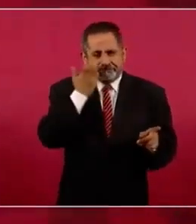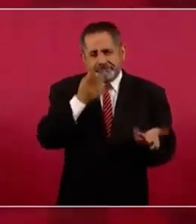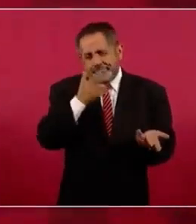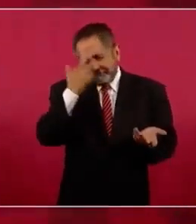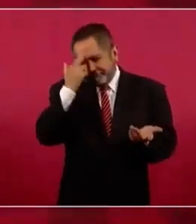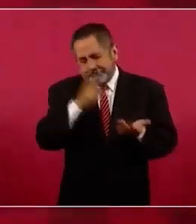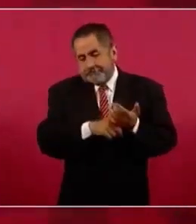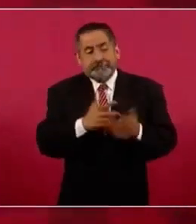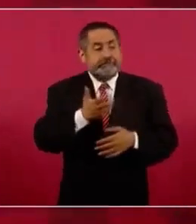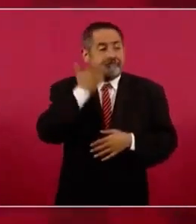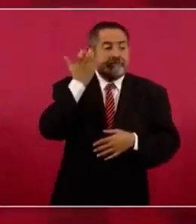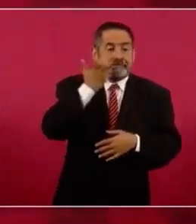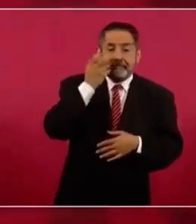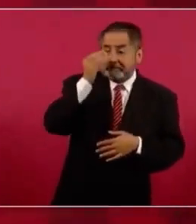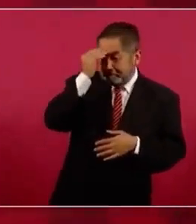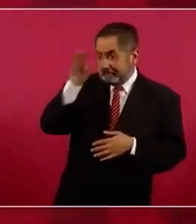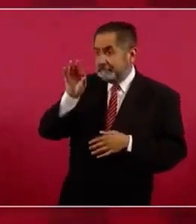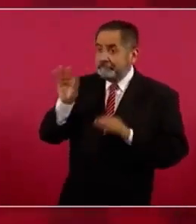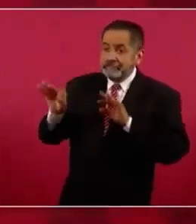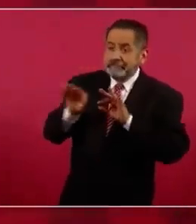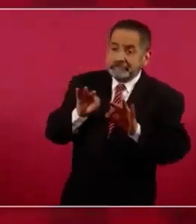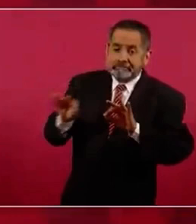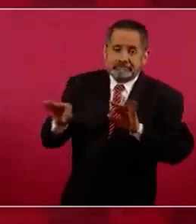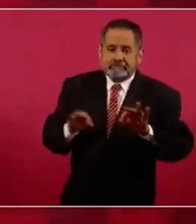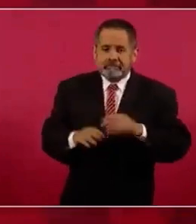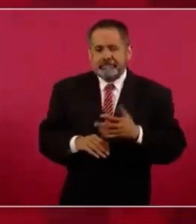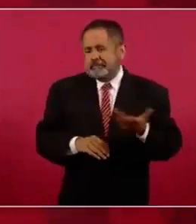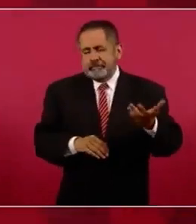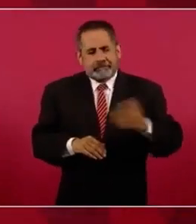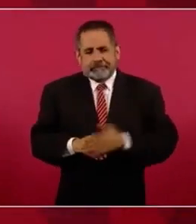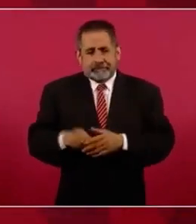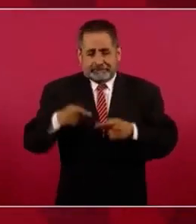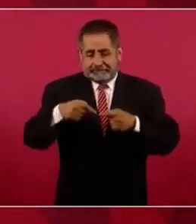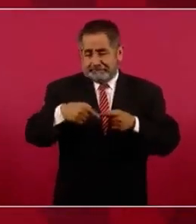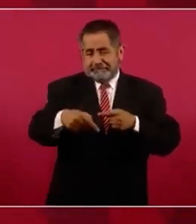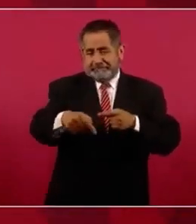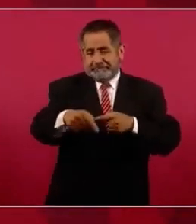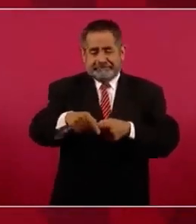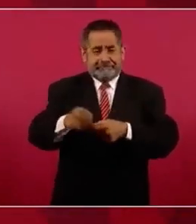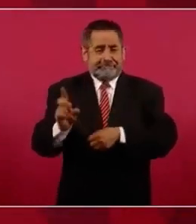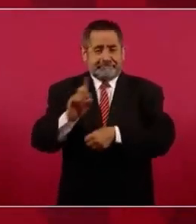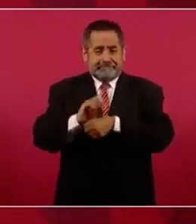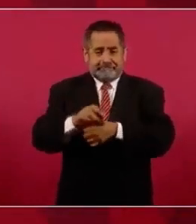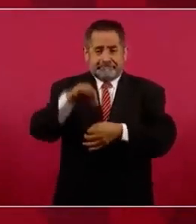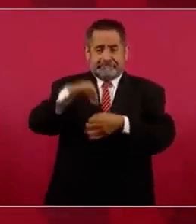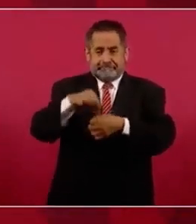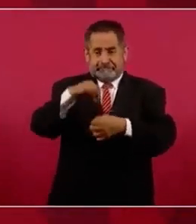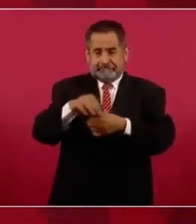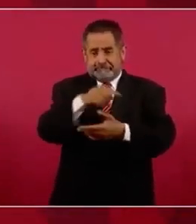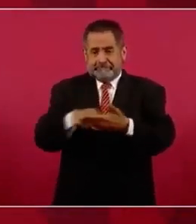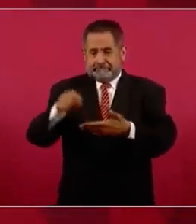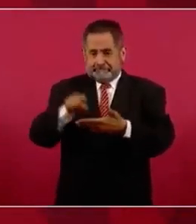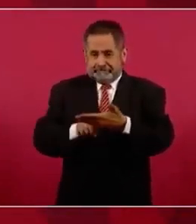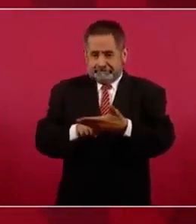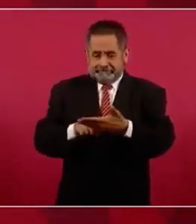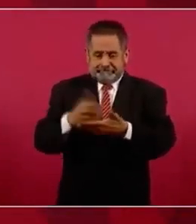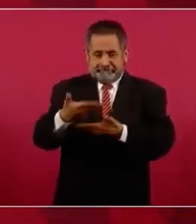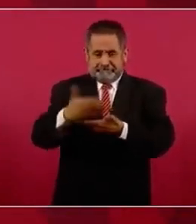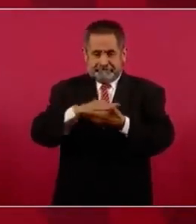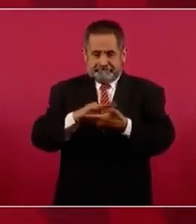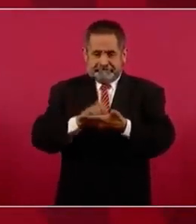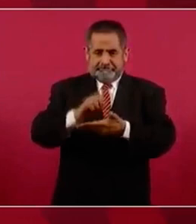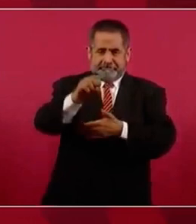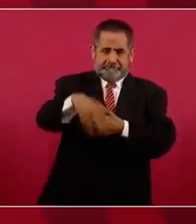lógico, porque se está a unos días de las elecciones y